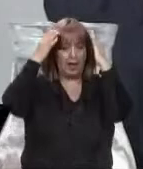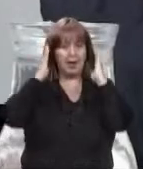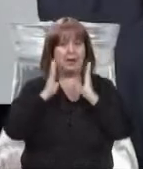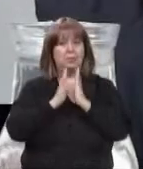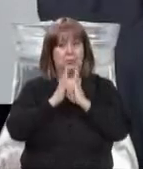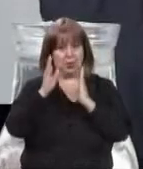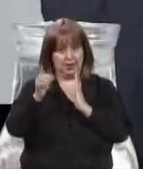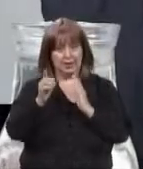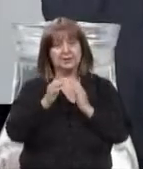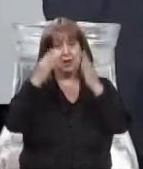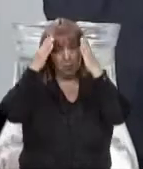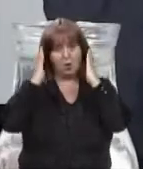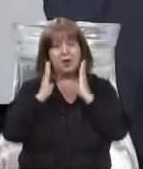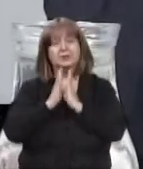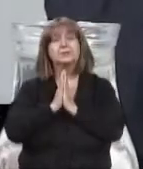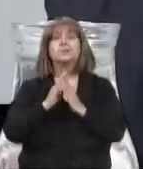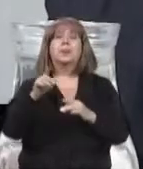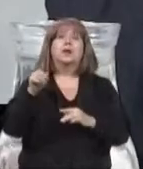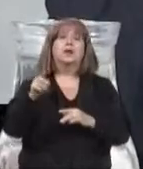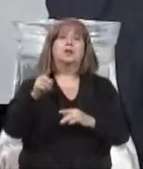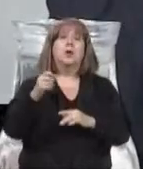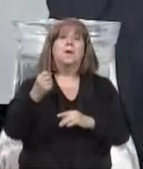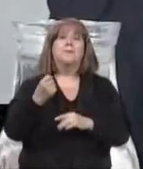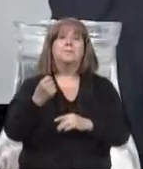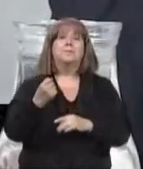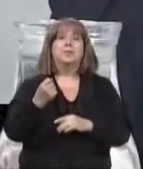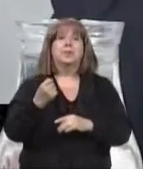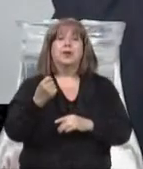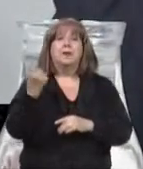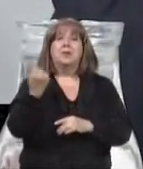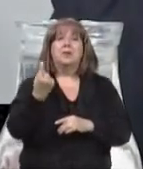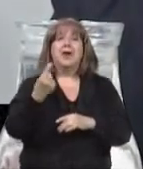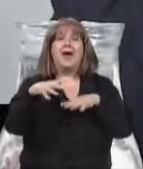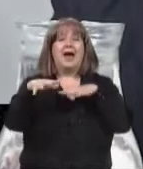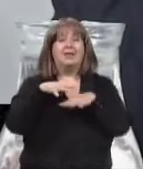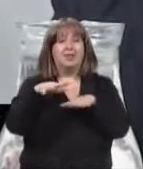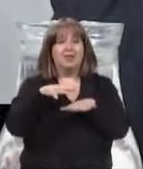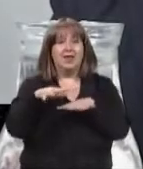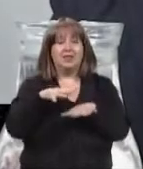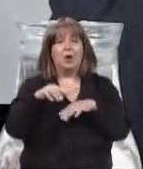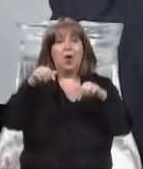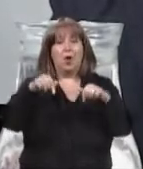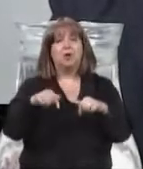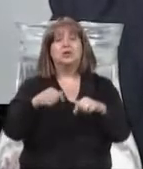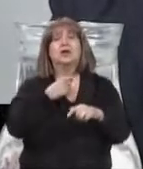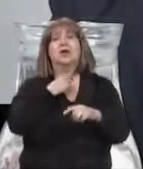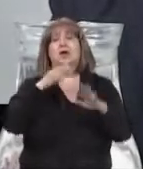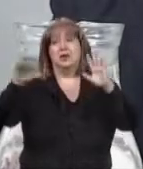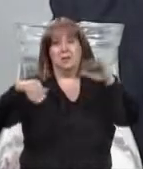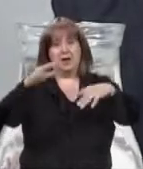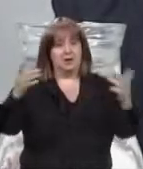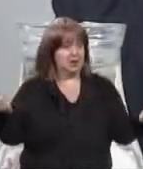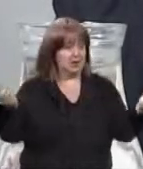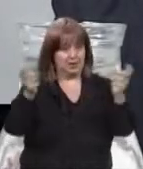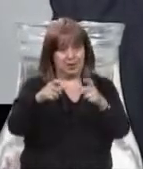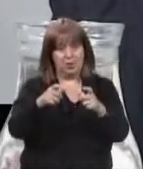Nada, quería por eso que mi primera actividad fuera con ustedes. Me